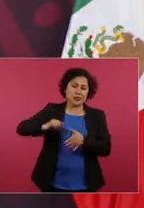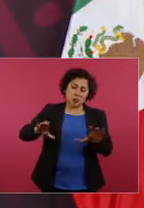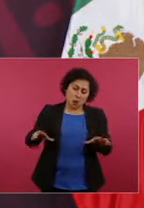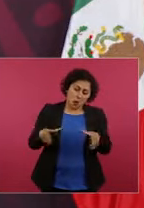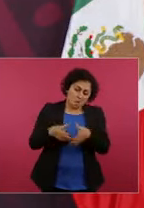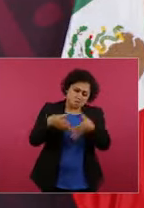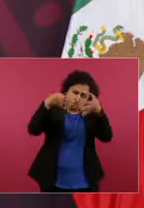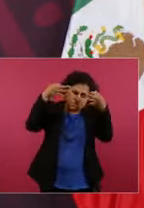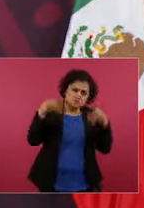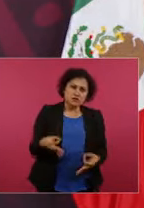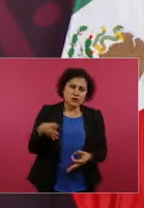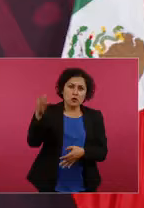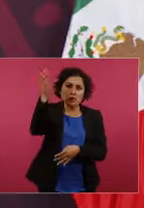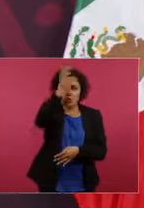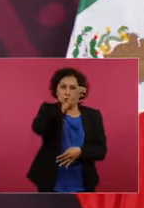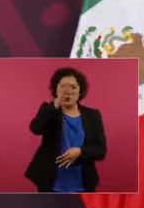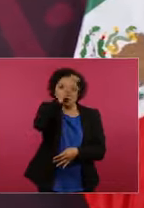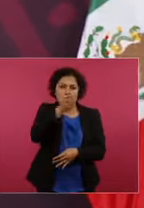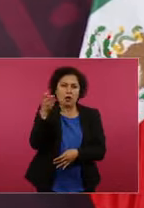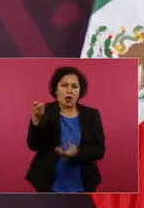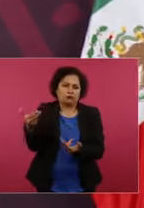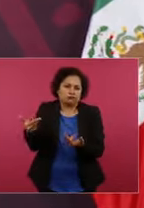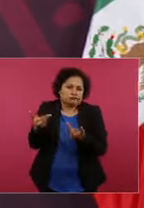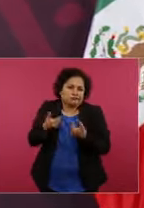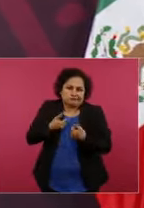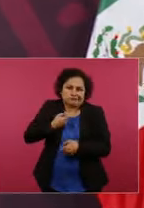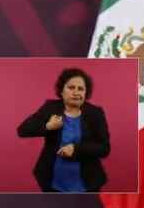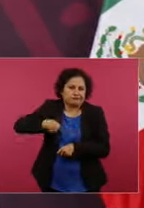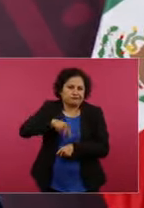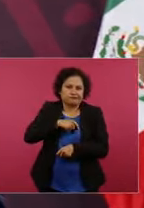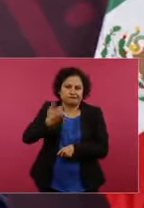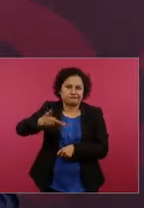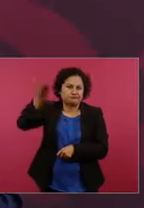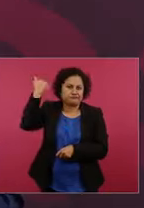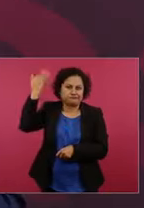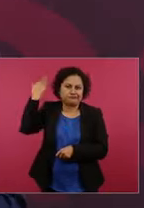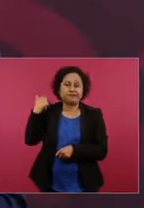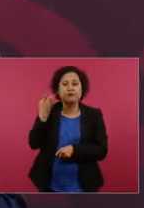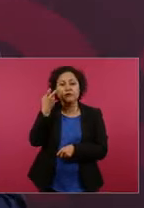Entonces, hay que revalorar eso,